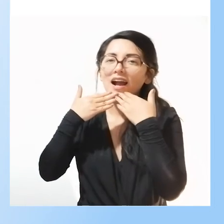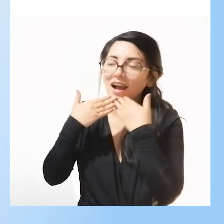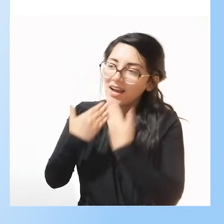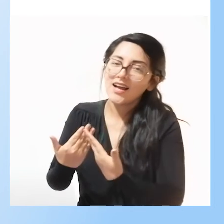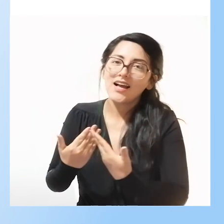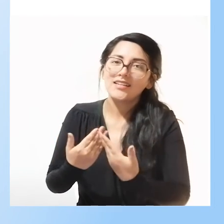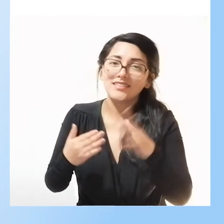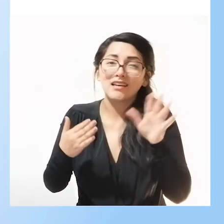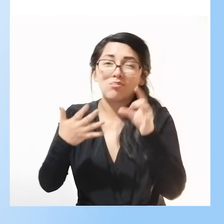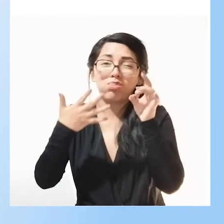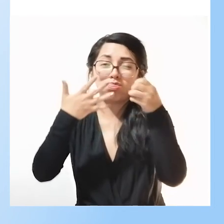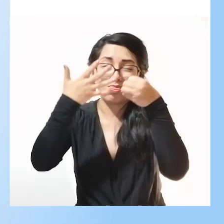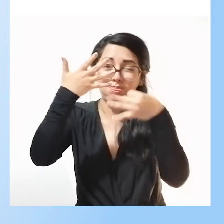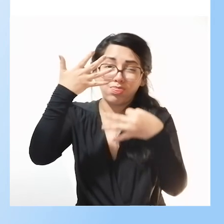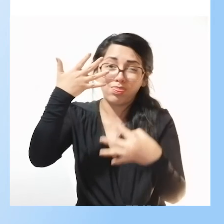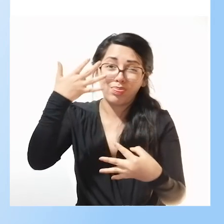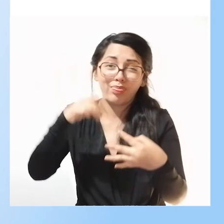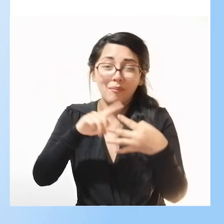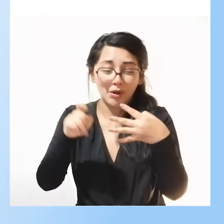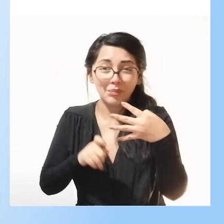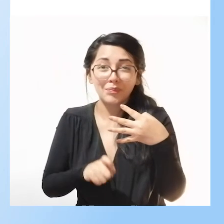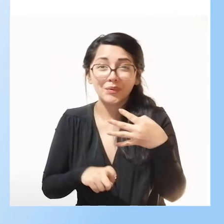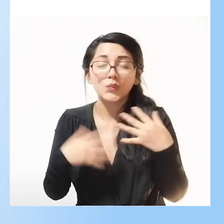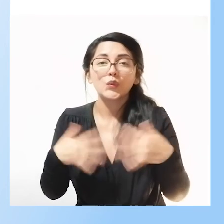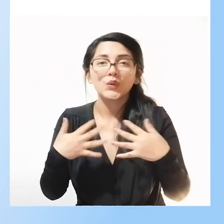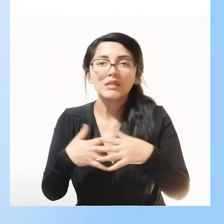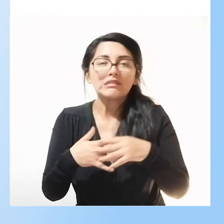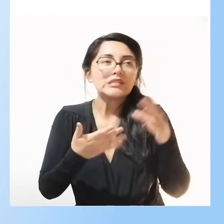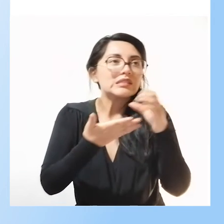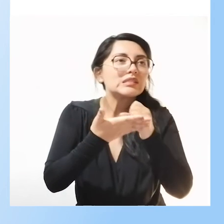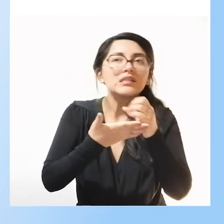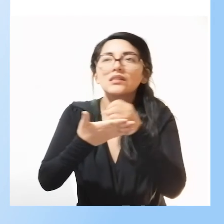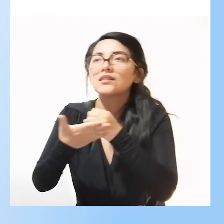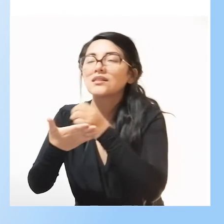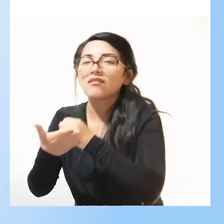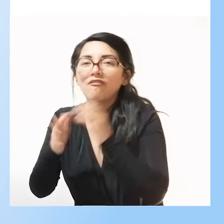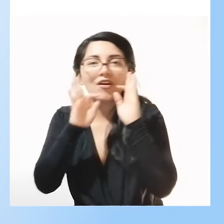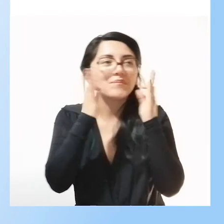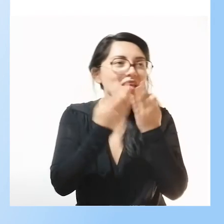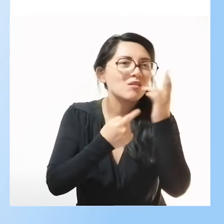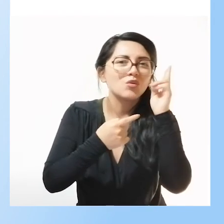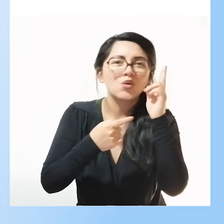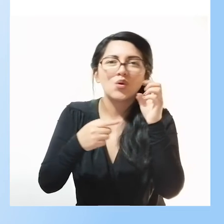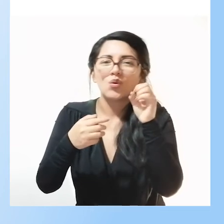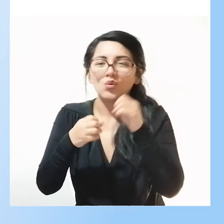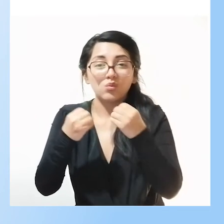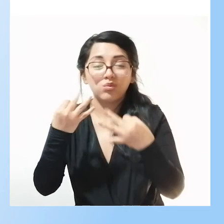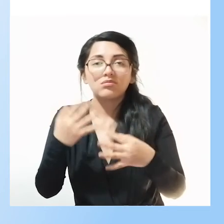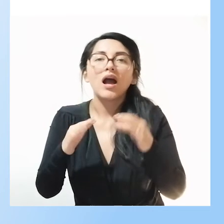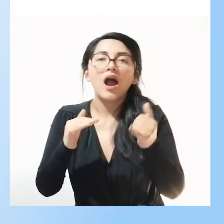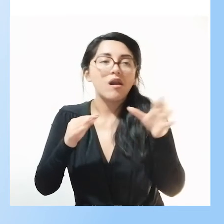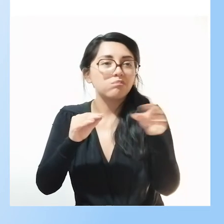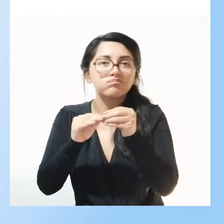Hay bastantes preguntas, estamos tratando de recoger de las familias, de los docentes. Ahora vamos a seleccionar